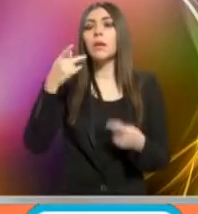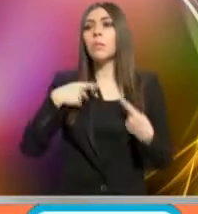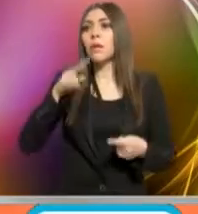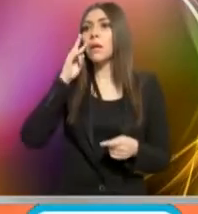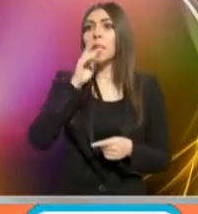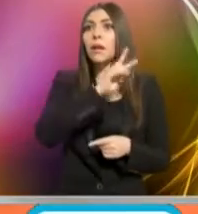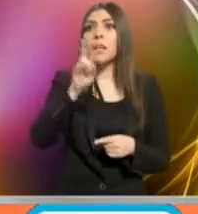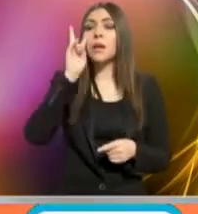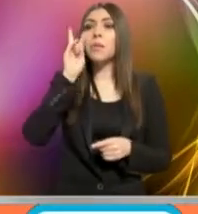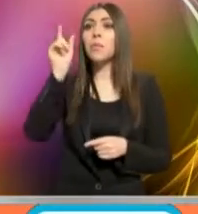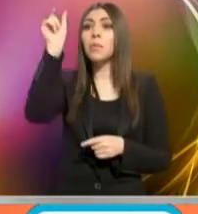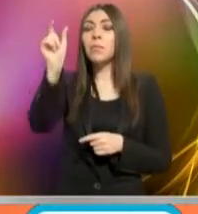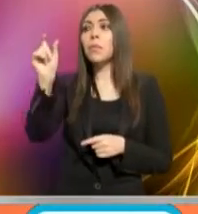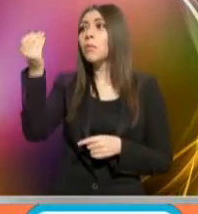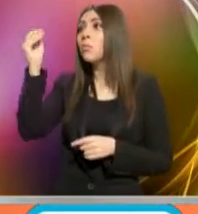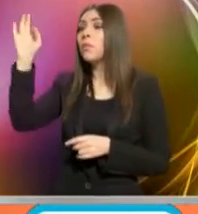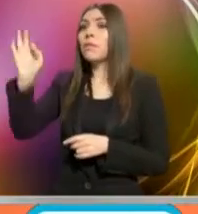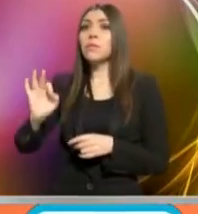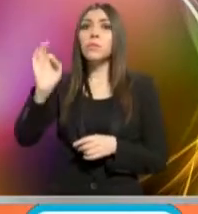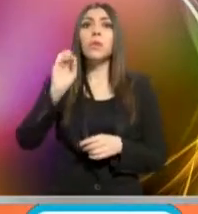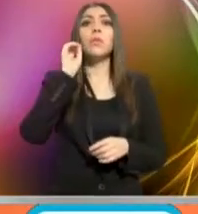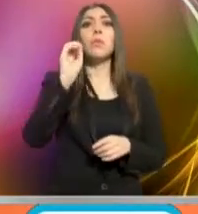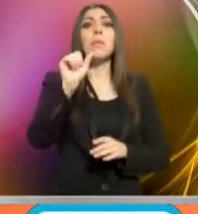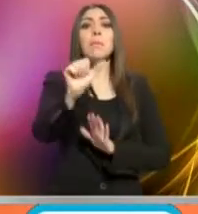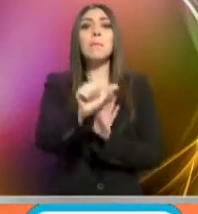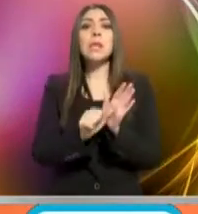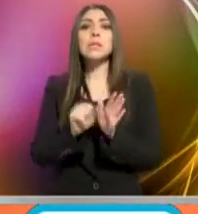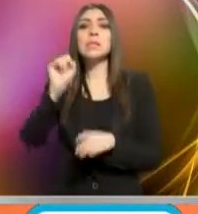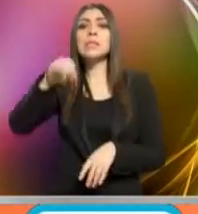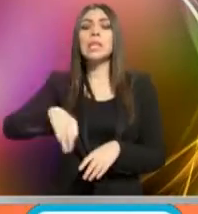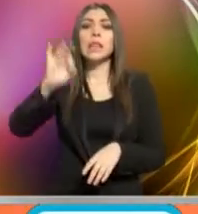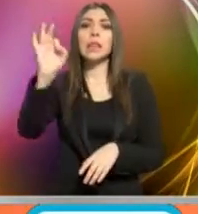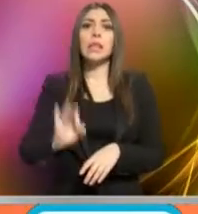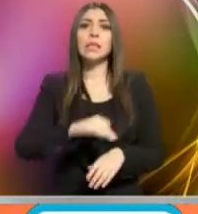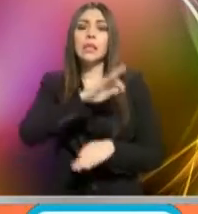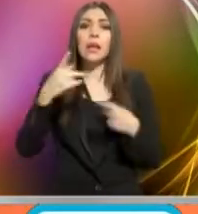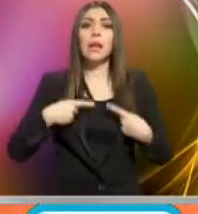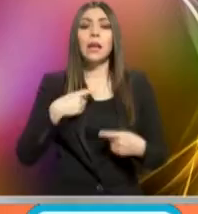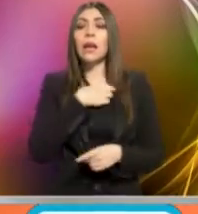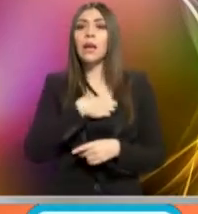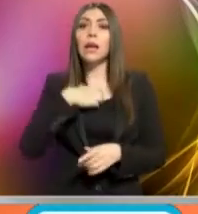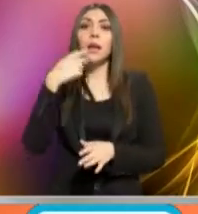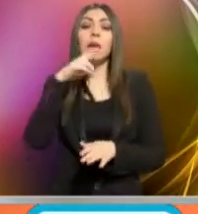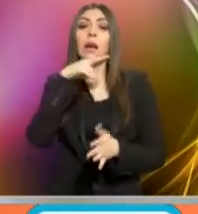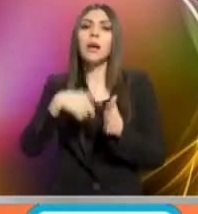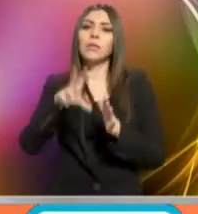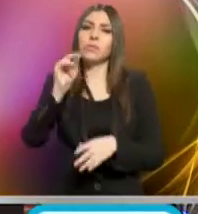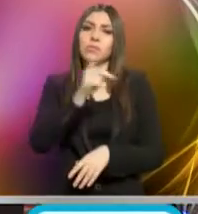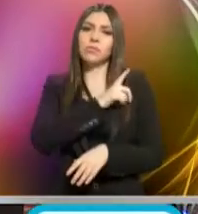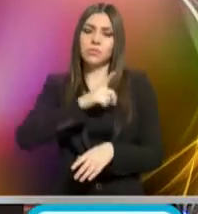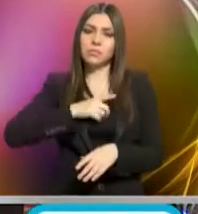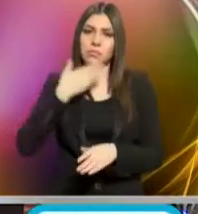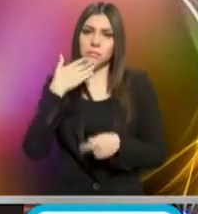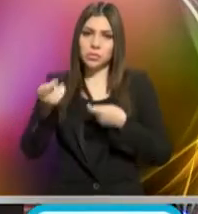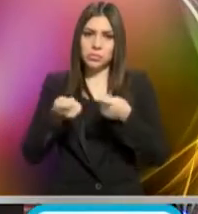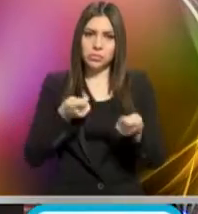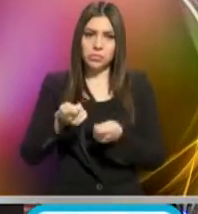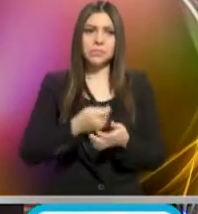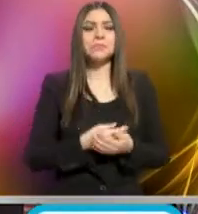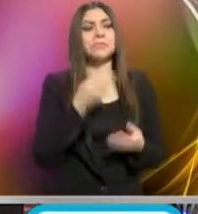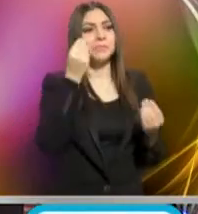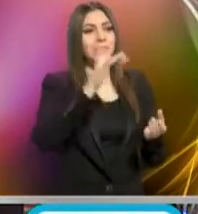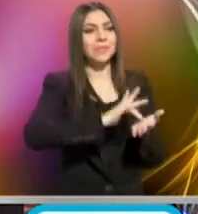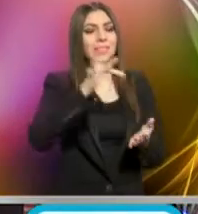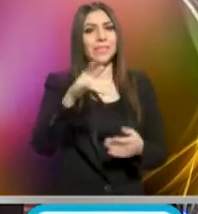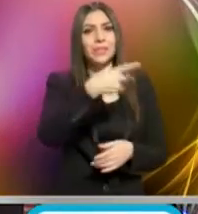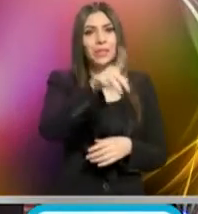con todos los descuentos y con todos los meses sin intereses, que es como muy fácil, ¿no? Exactamente. Pues te agradezco mucho ese consejo. Hay que seguirlo